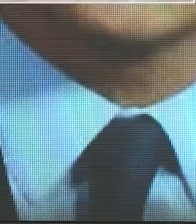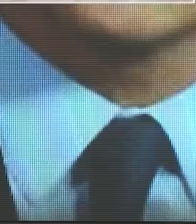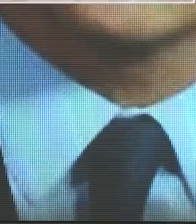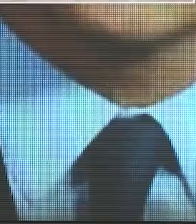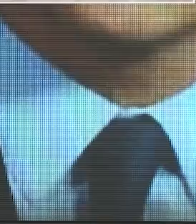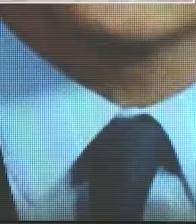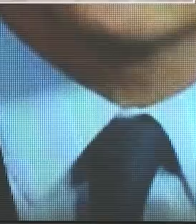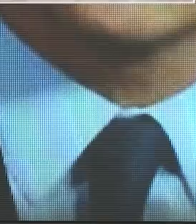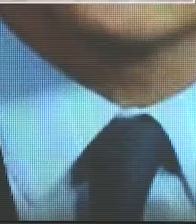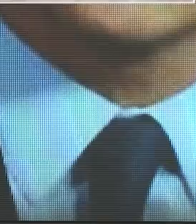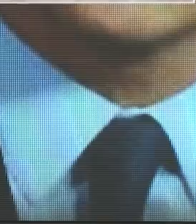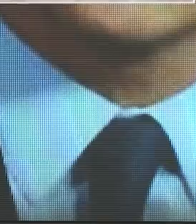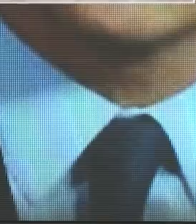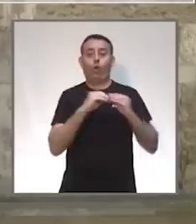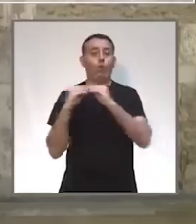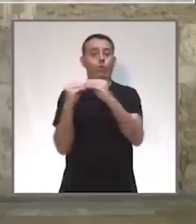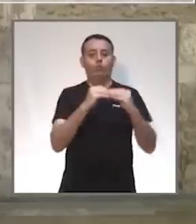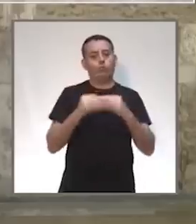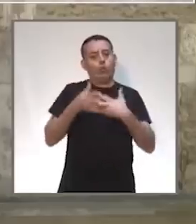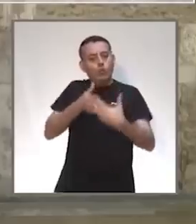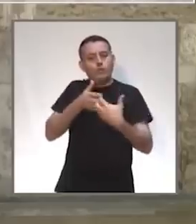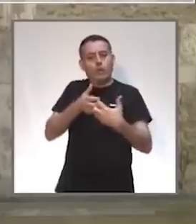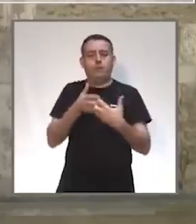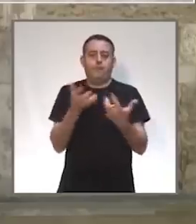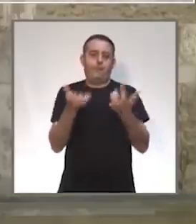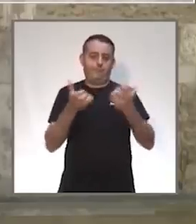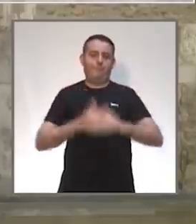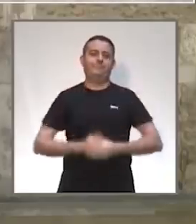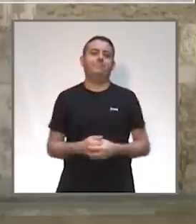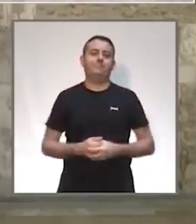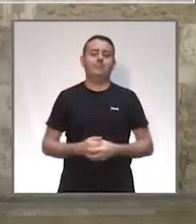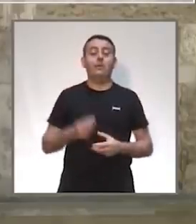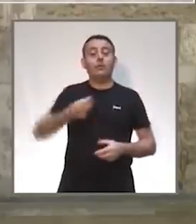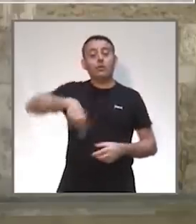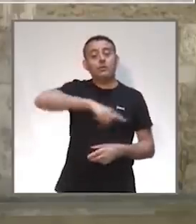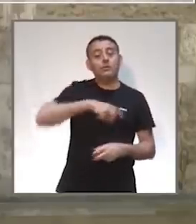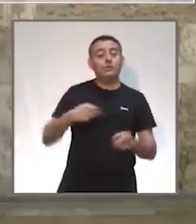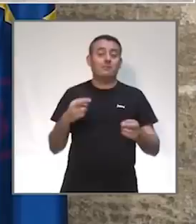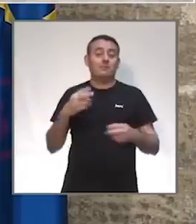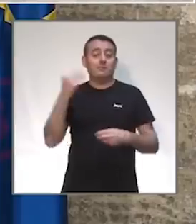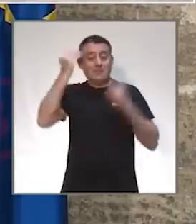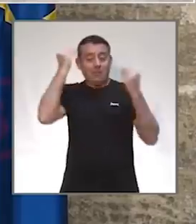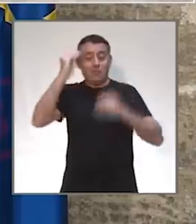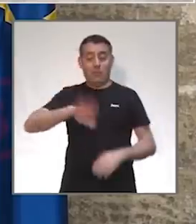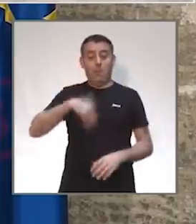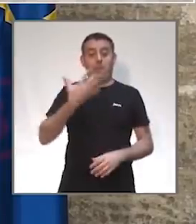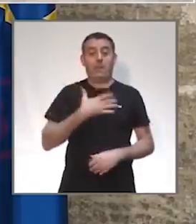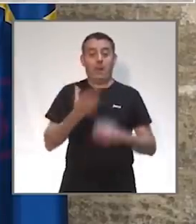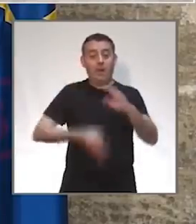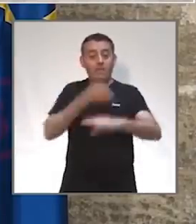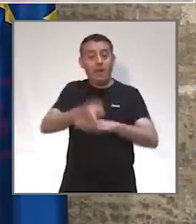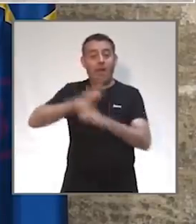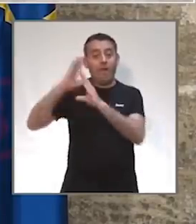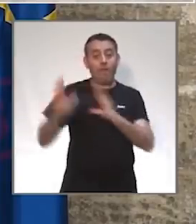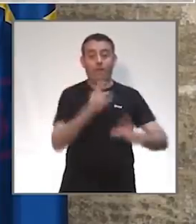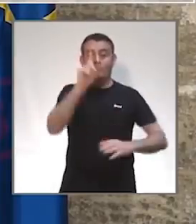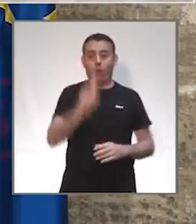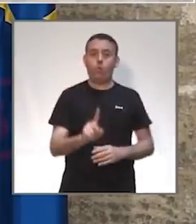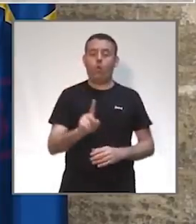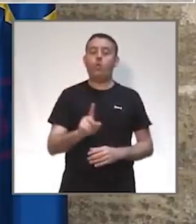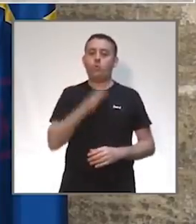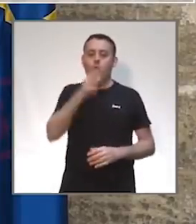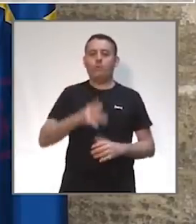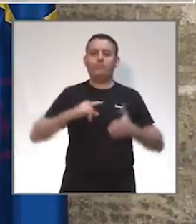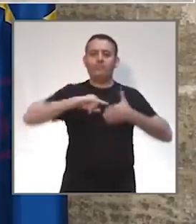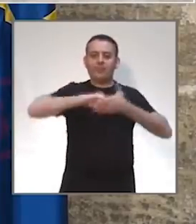Castellón que contamos con la Asociación de Ceramistas, ASCER, que es una entidad que nos representa maravillosamente